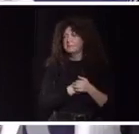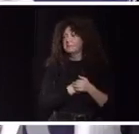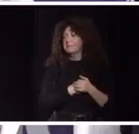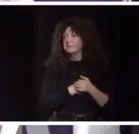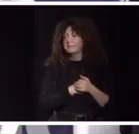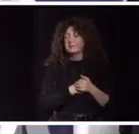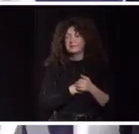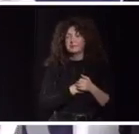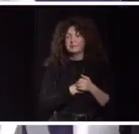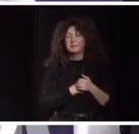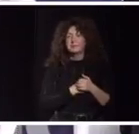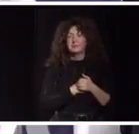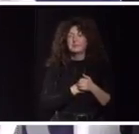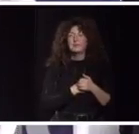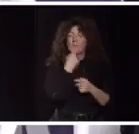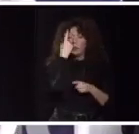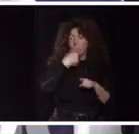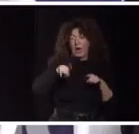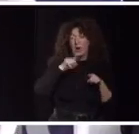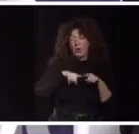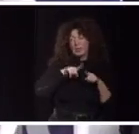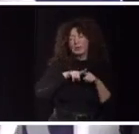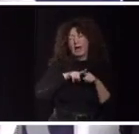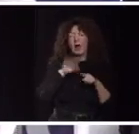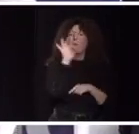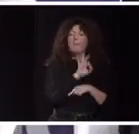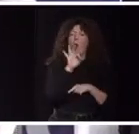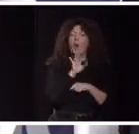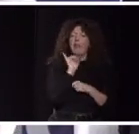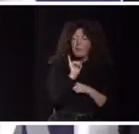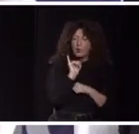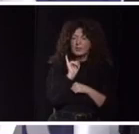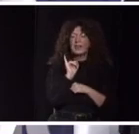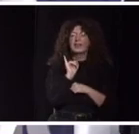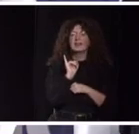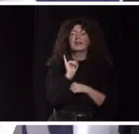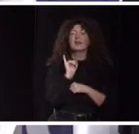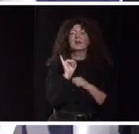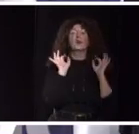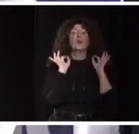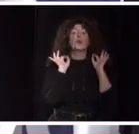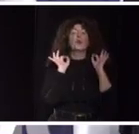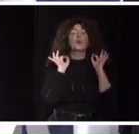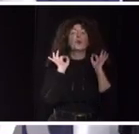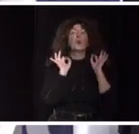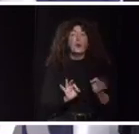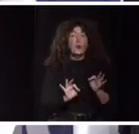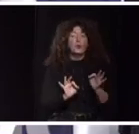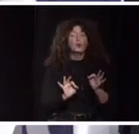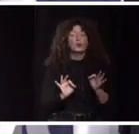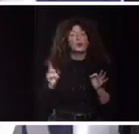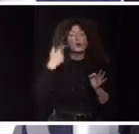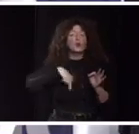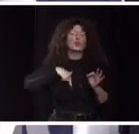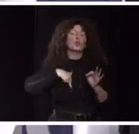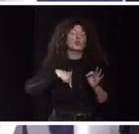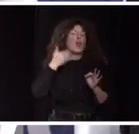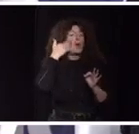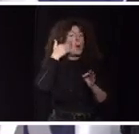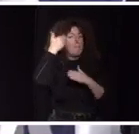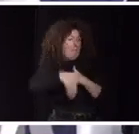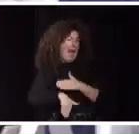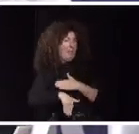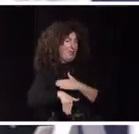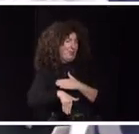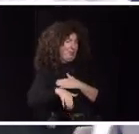Y una cosa que tiene Podemos es que justamente nos pusimos unos plazos, como